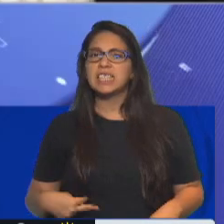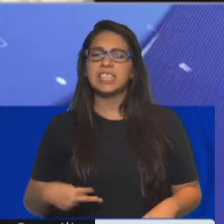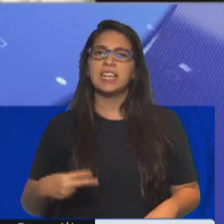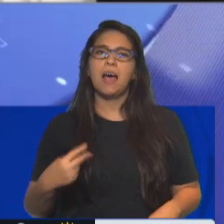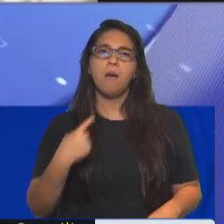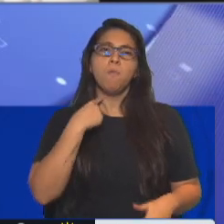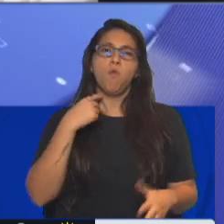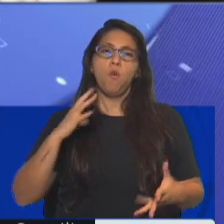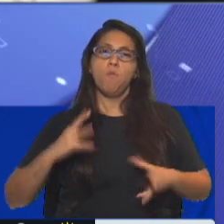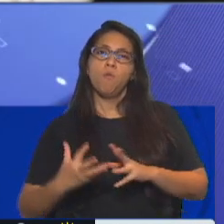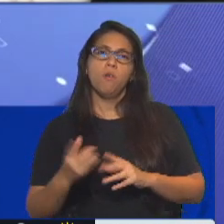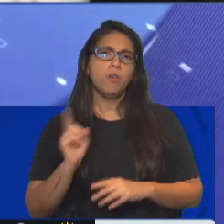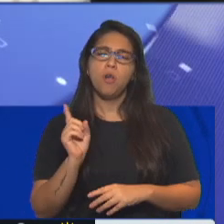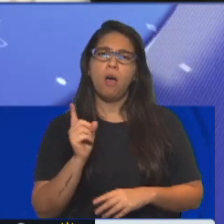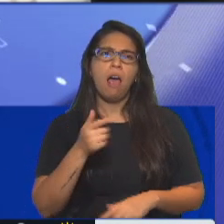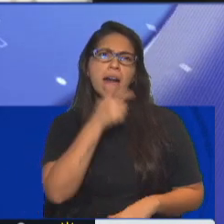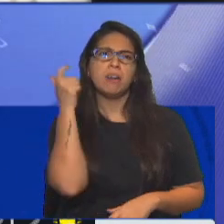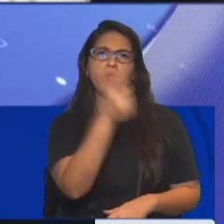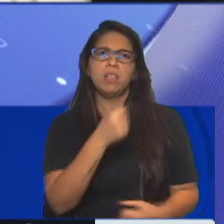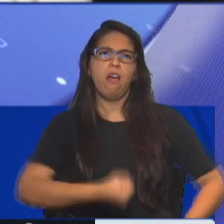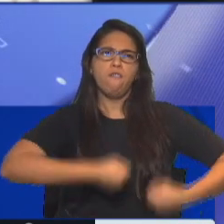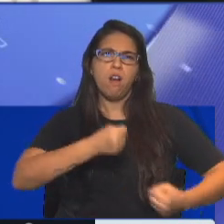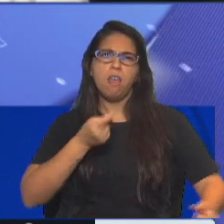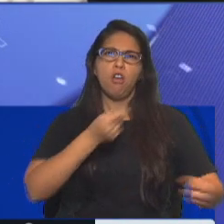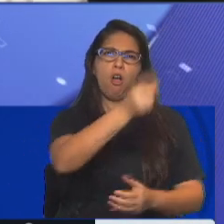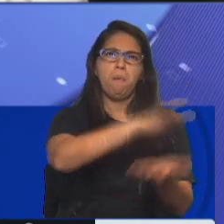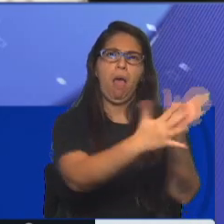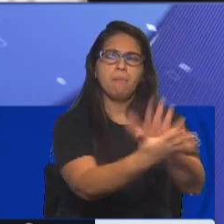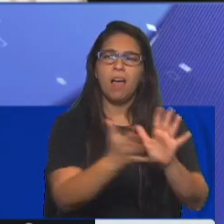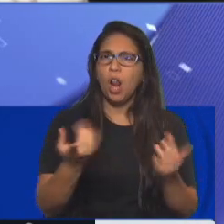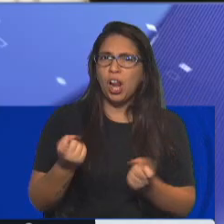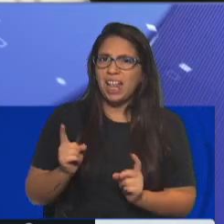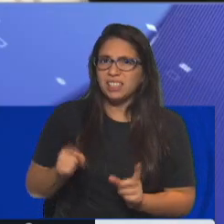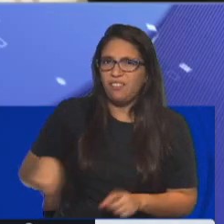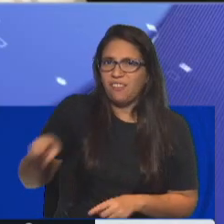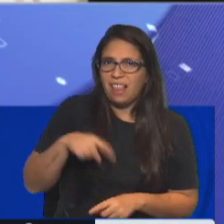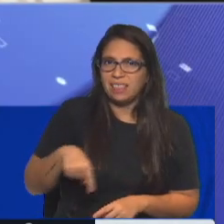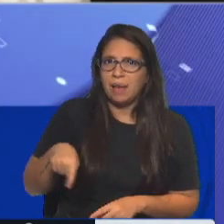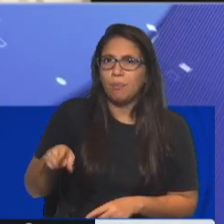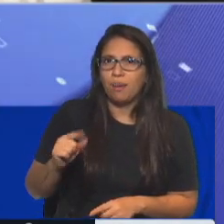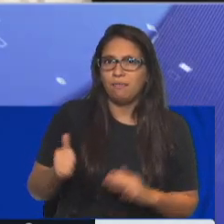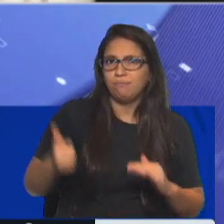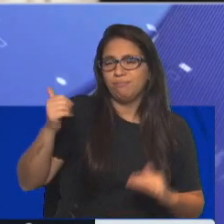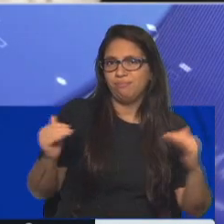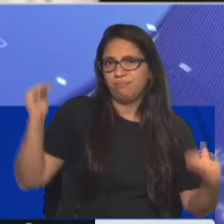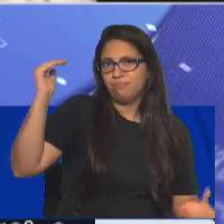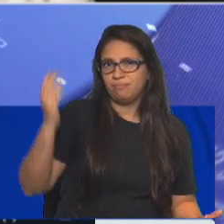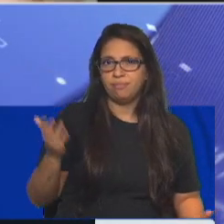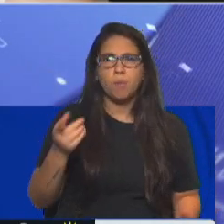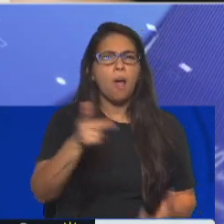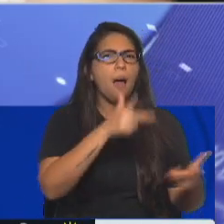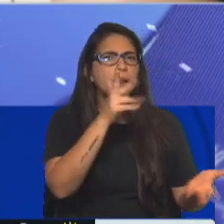ni necesita realizar una respuesta tan contundente. A ver, Florencia, hablas de China, hablas de